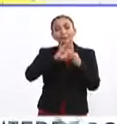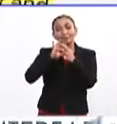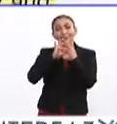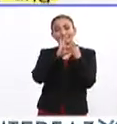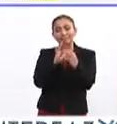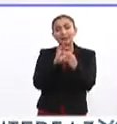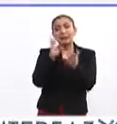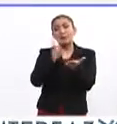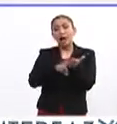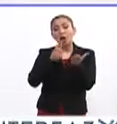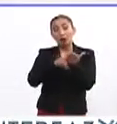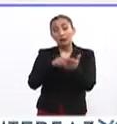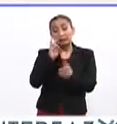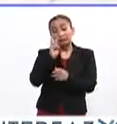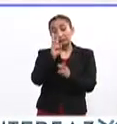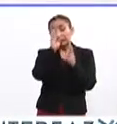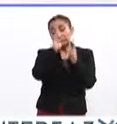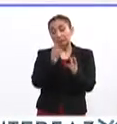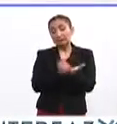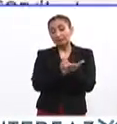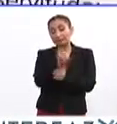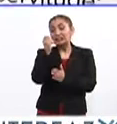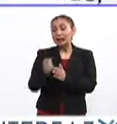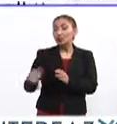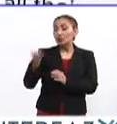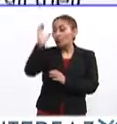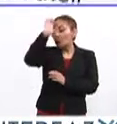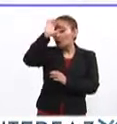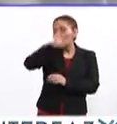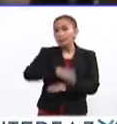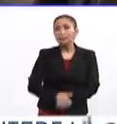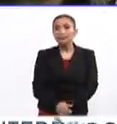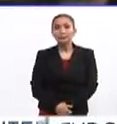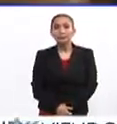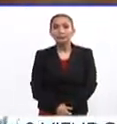compartidos y valorados que constituyen la definición de cultura.